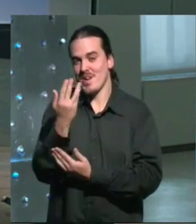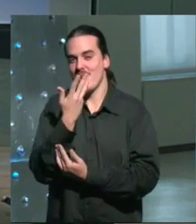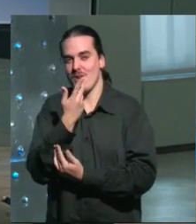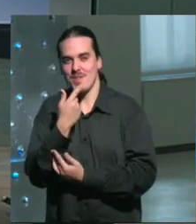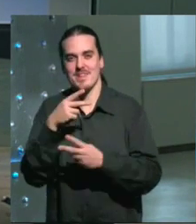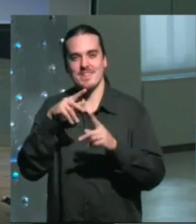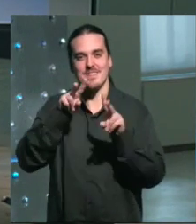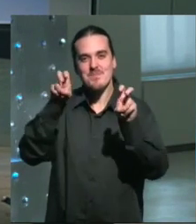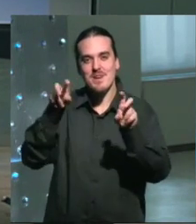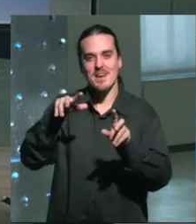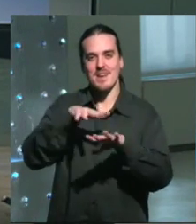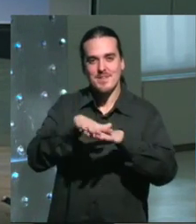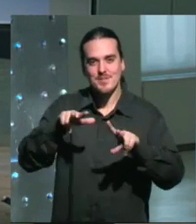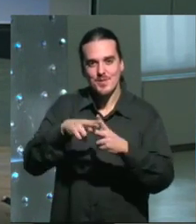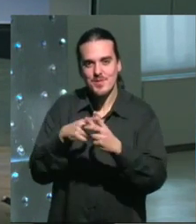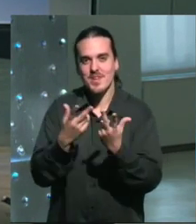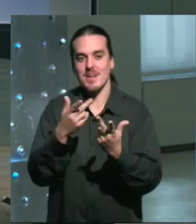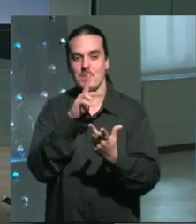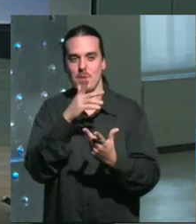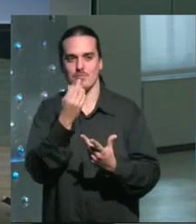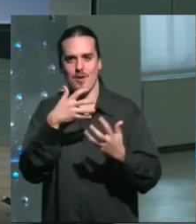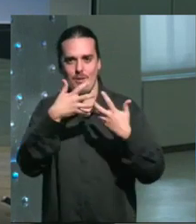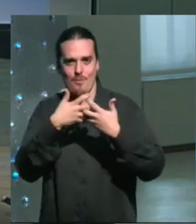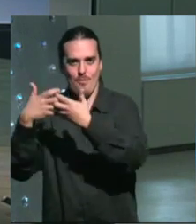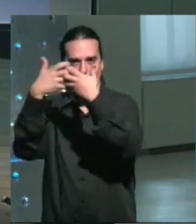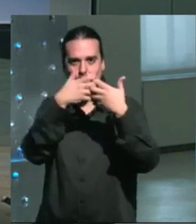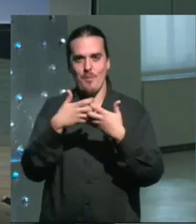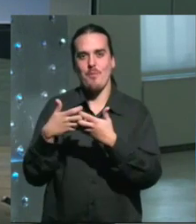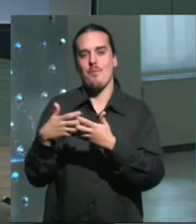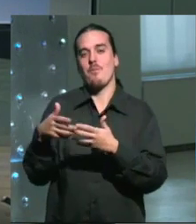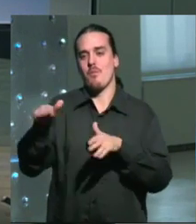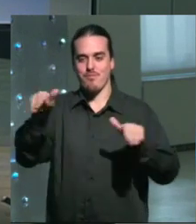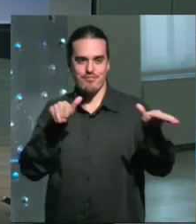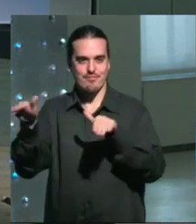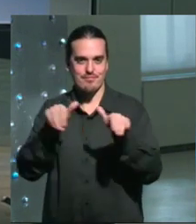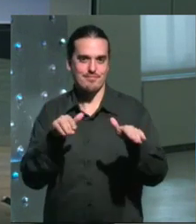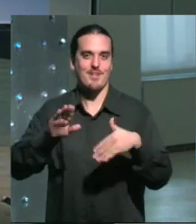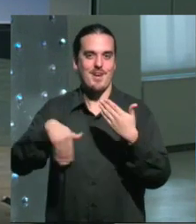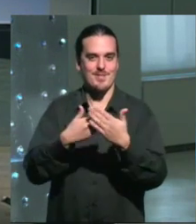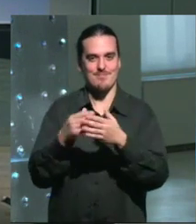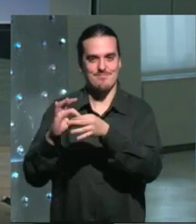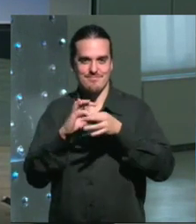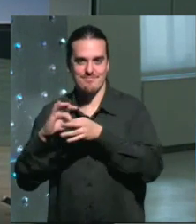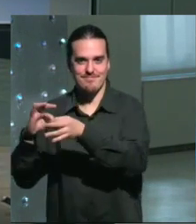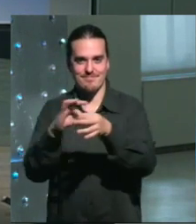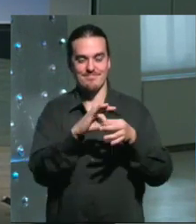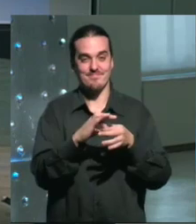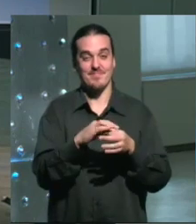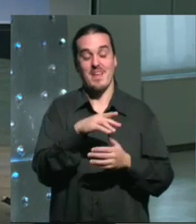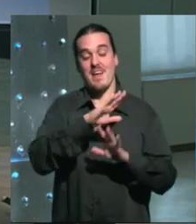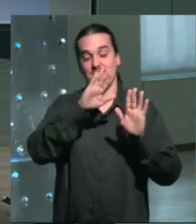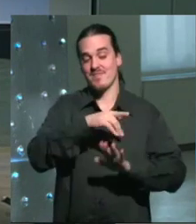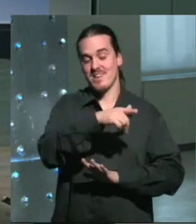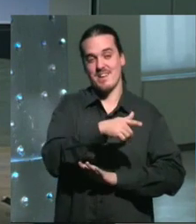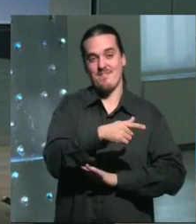movilizar gente en cualquier parte de Estados Unidos para que le ayudaran en sus procesos de gestión de campaña. El grave error de Howard Dean fue pensar que